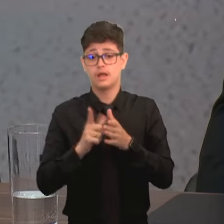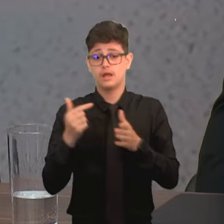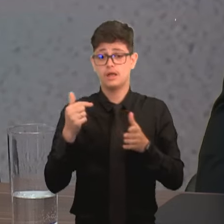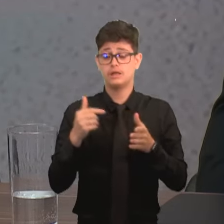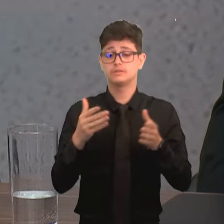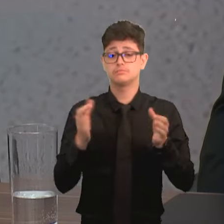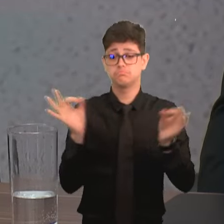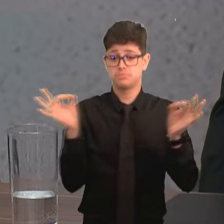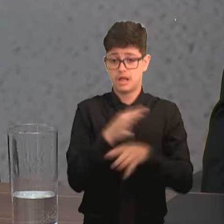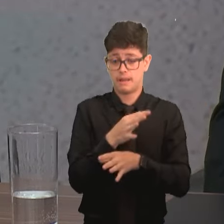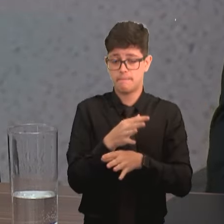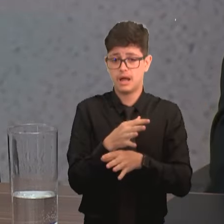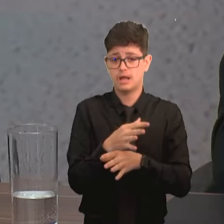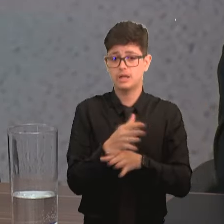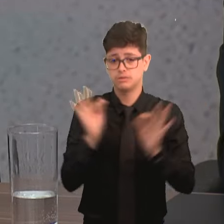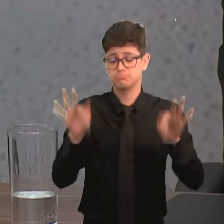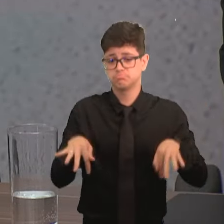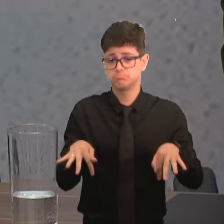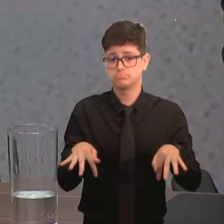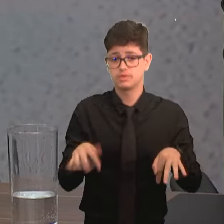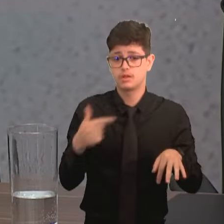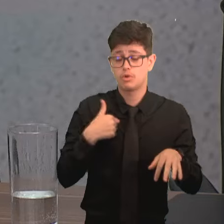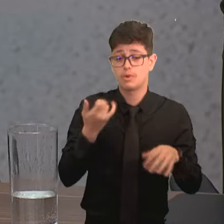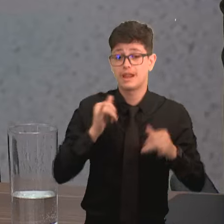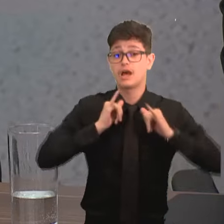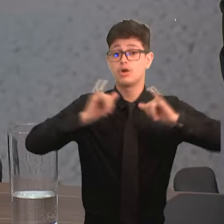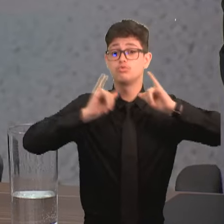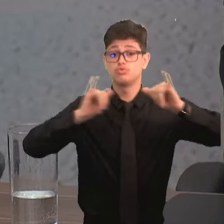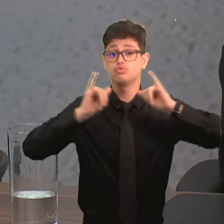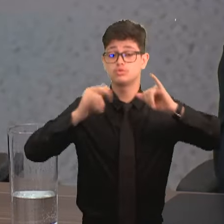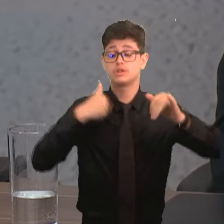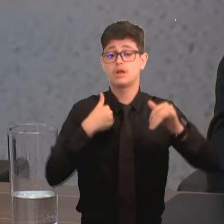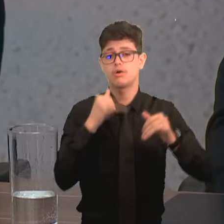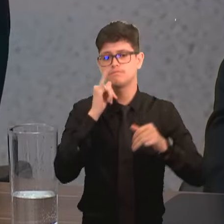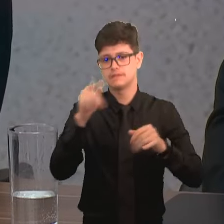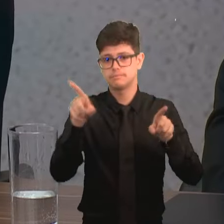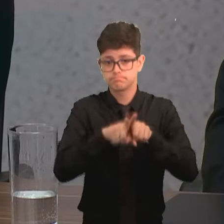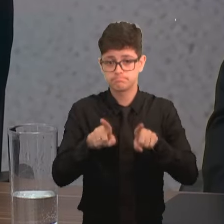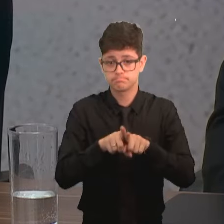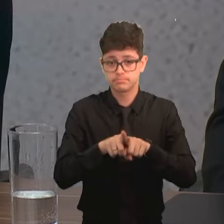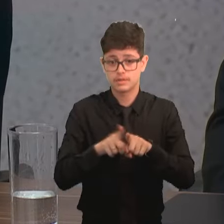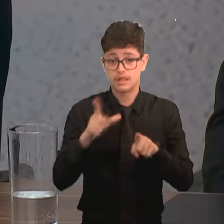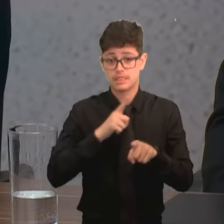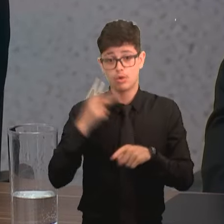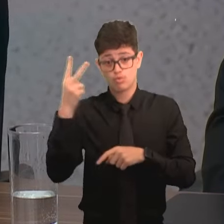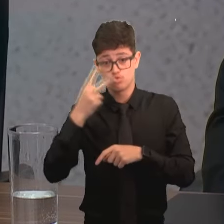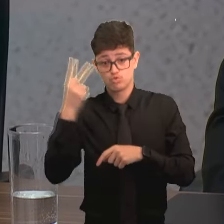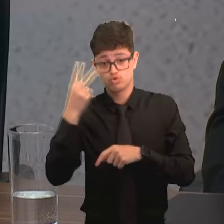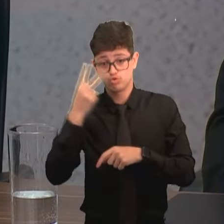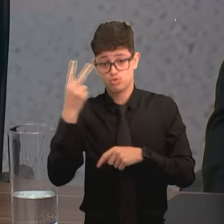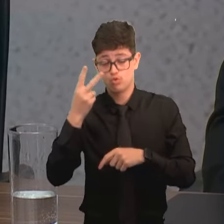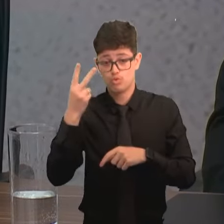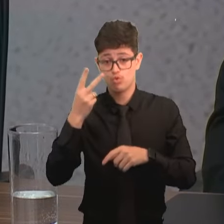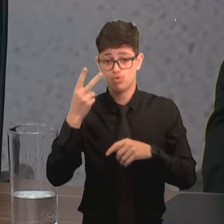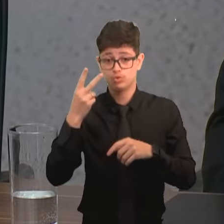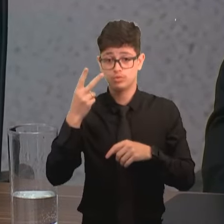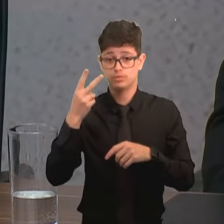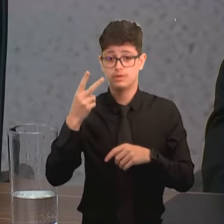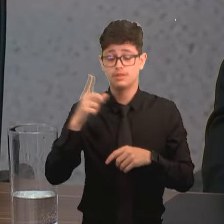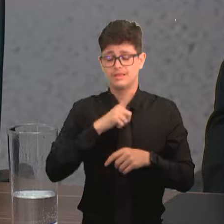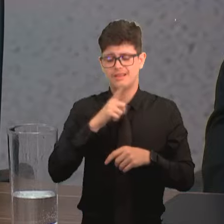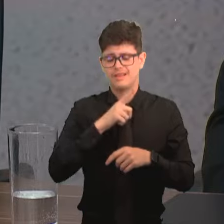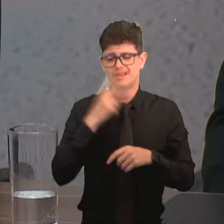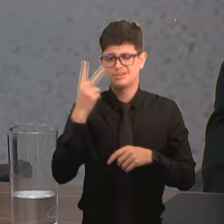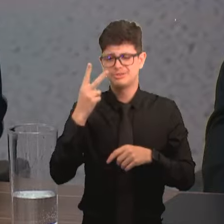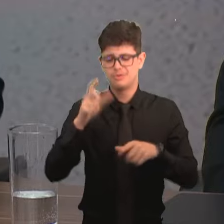Antes de acabarmos con este dispositivo, el ceremonial tiene un aviso y